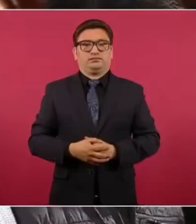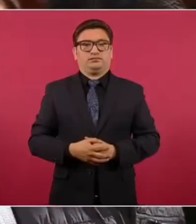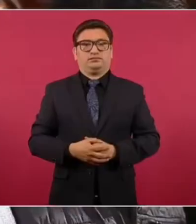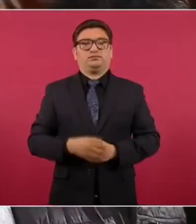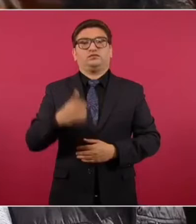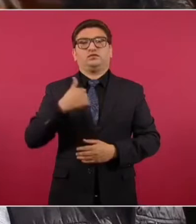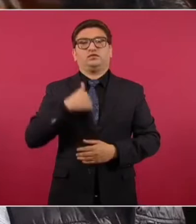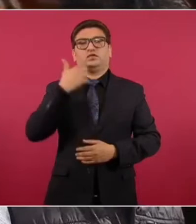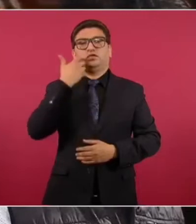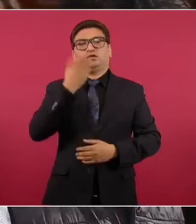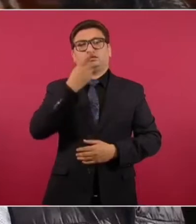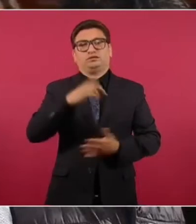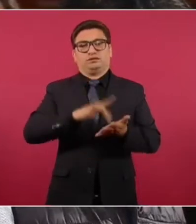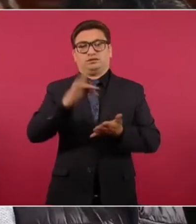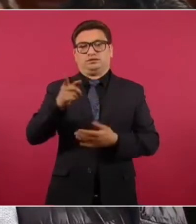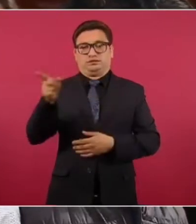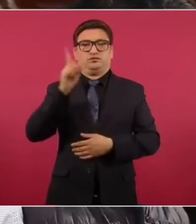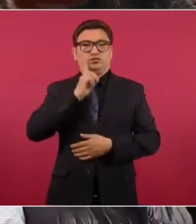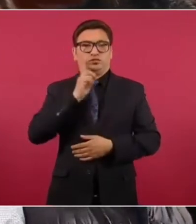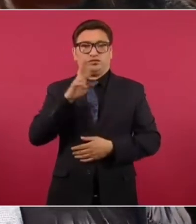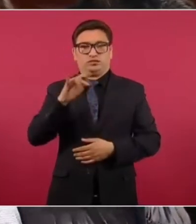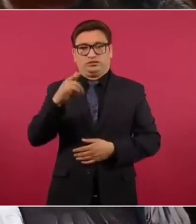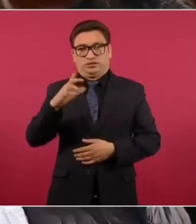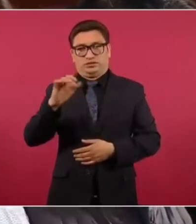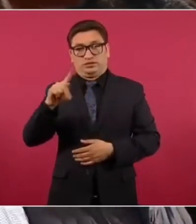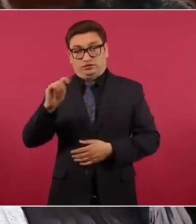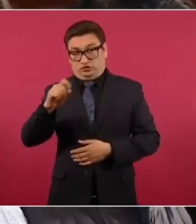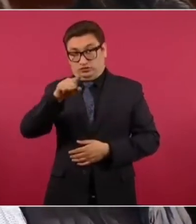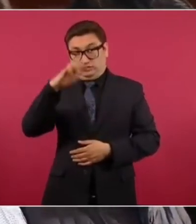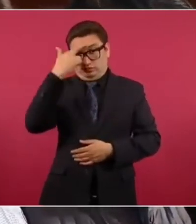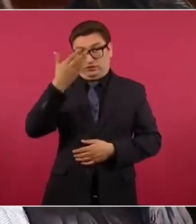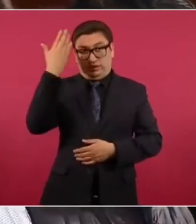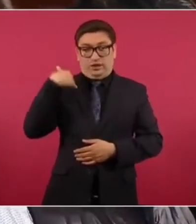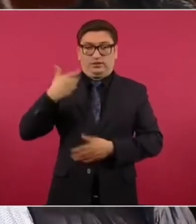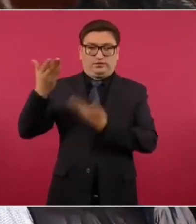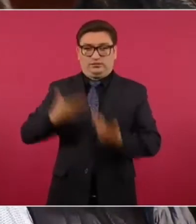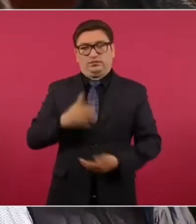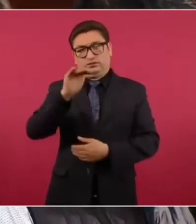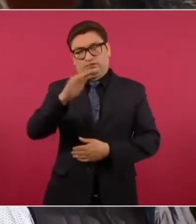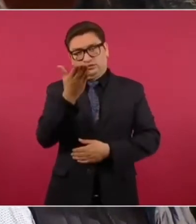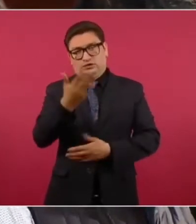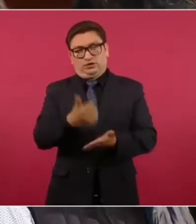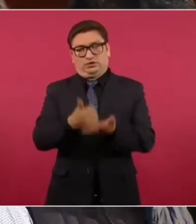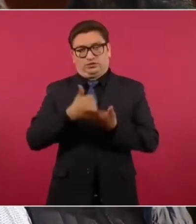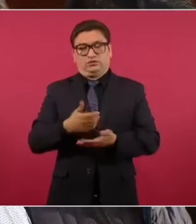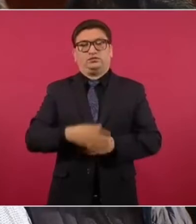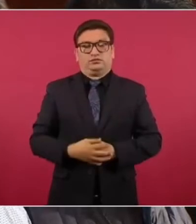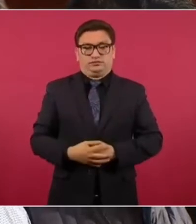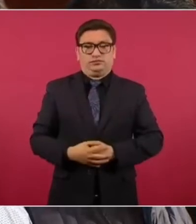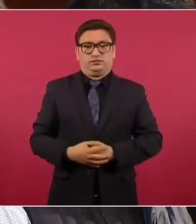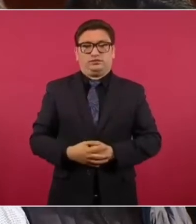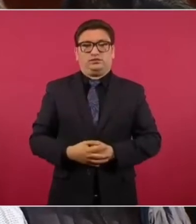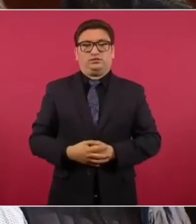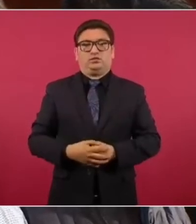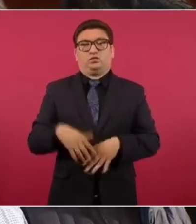quiero agradecer en nombre de la señora Ligia Canto, que si usted recuerda, vinimos a solicitarle su intervención, que